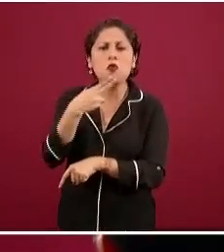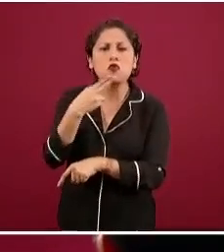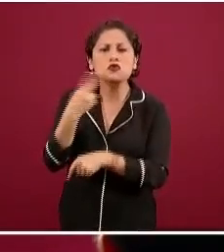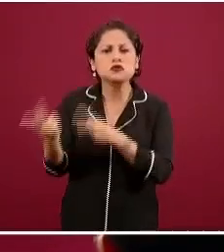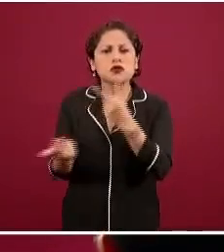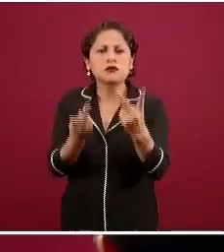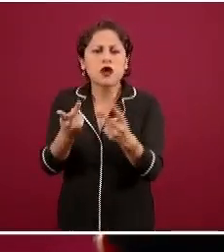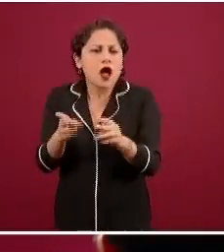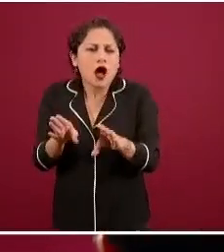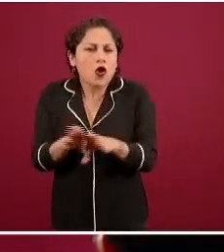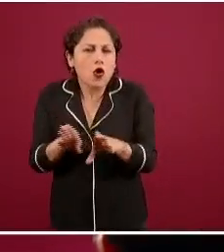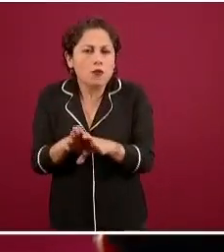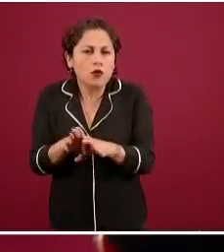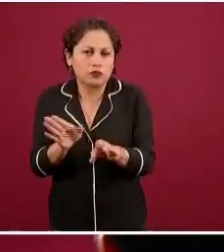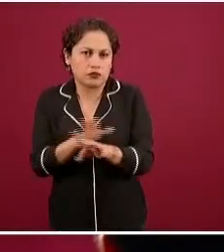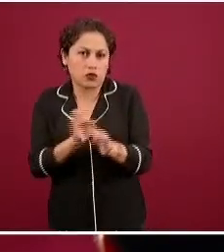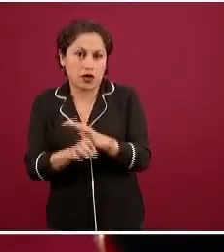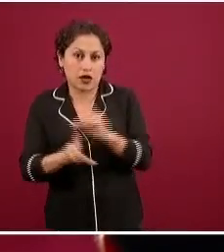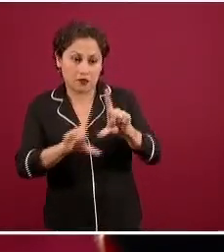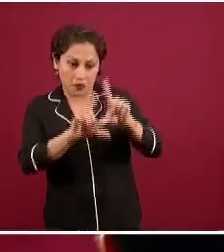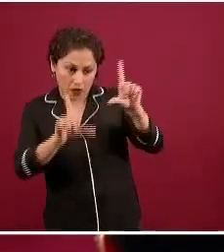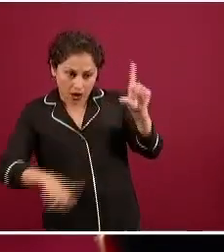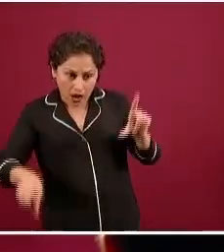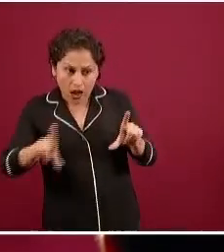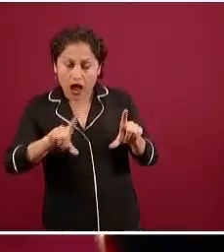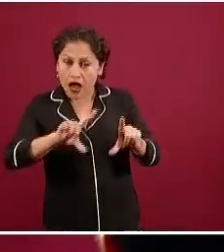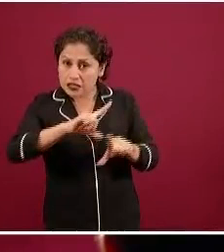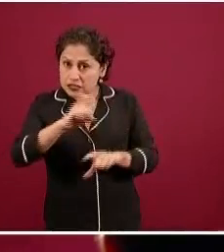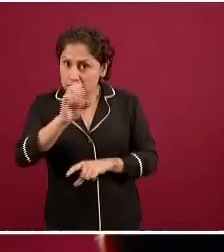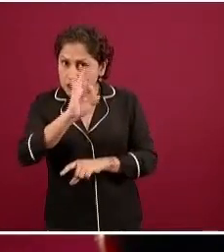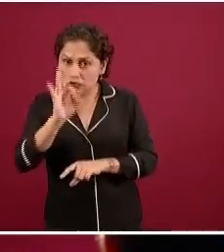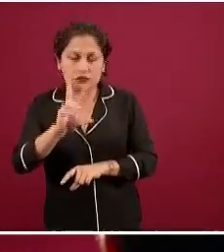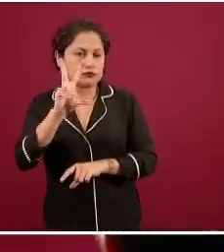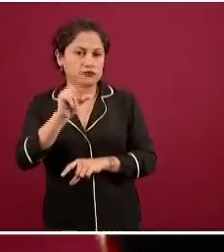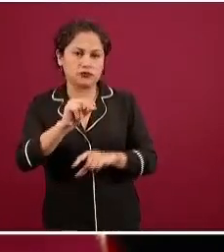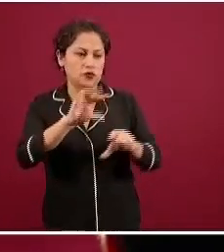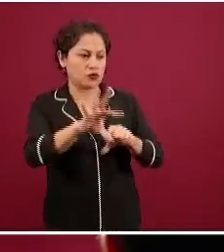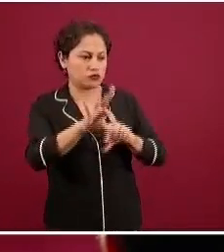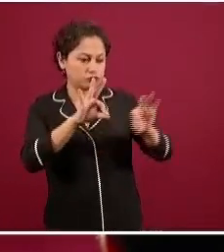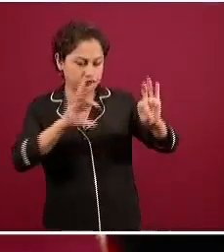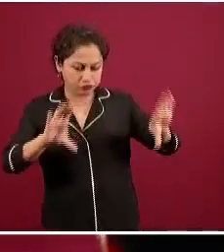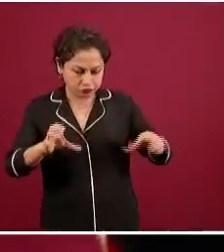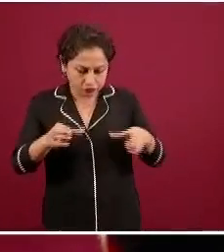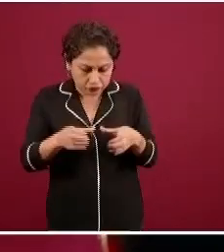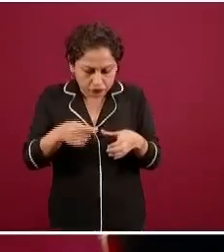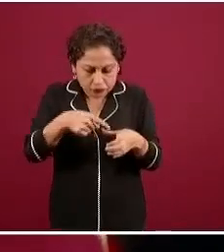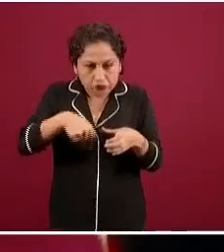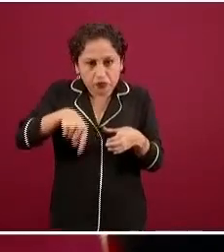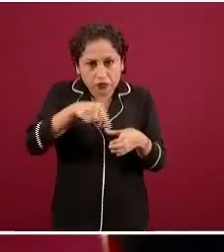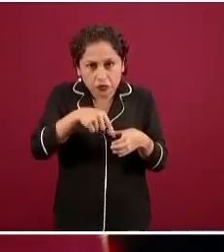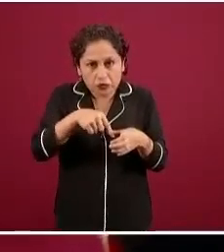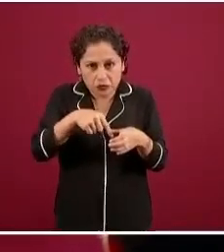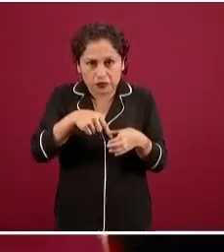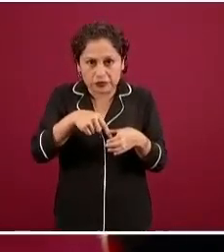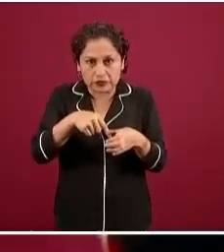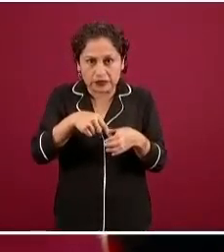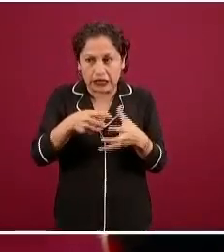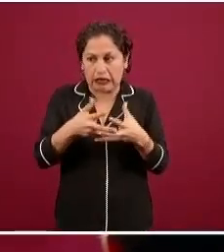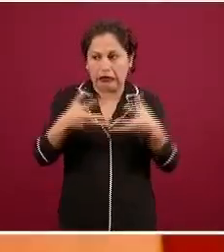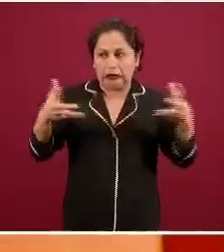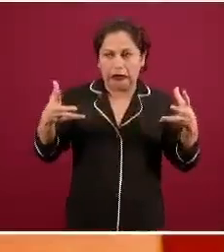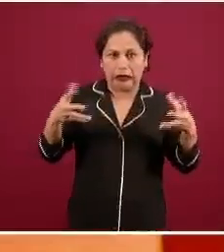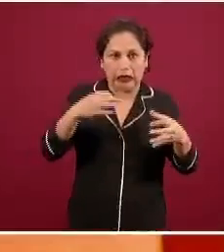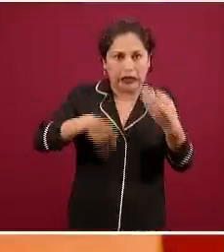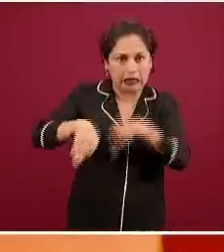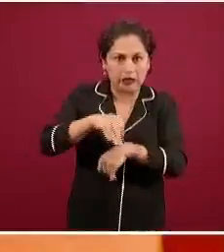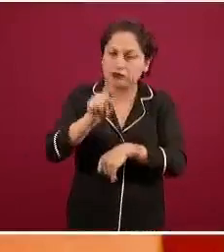muy pequeño de personas comparado con la conclusión a la que quiere llegar en un número muy grande de personas.